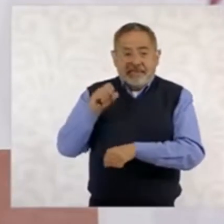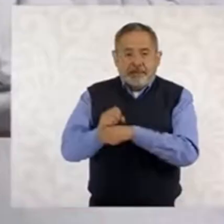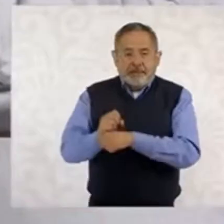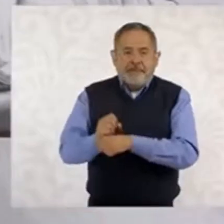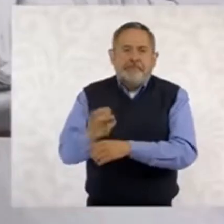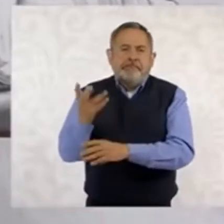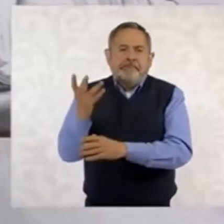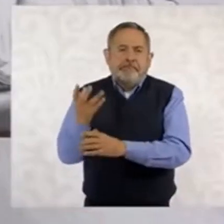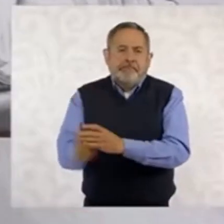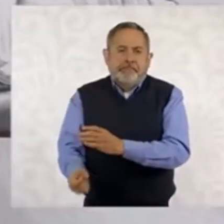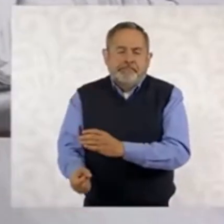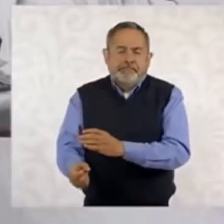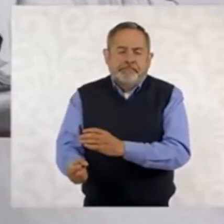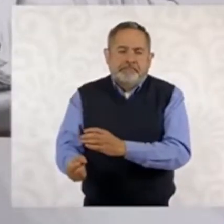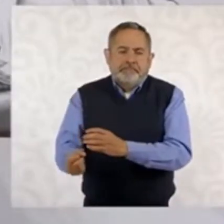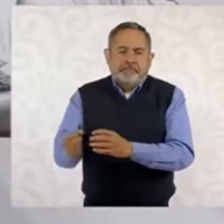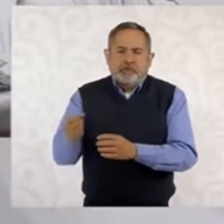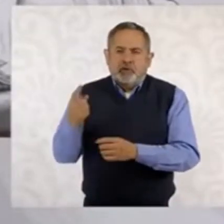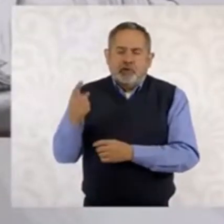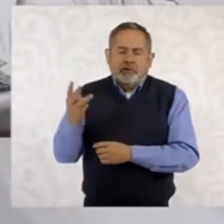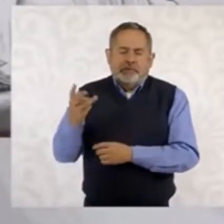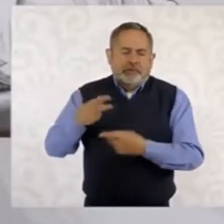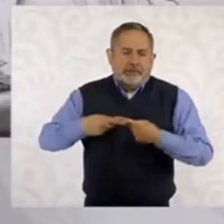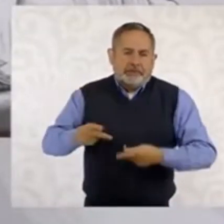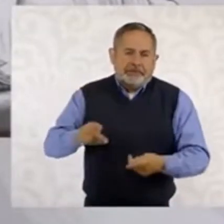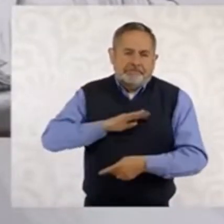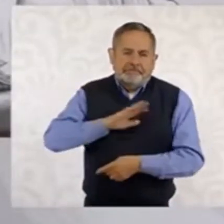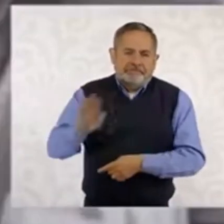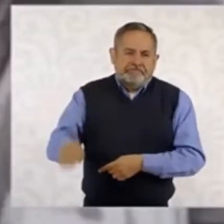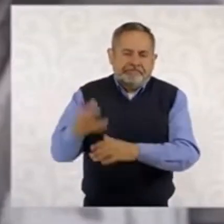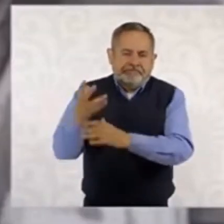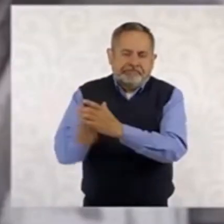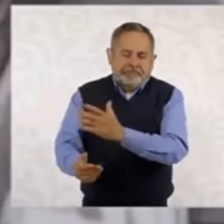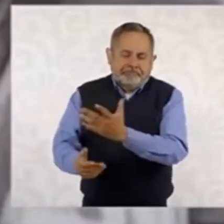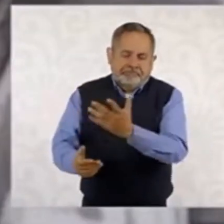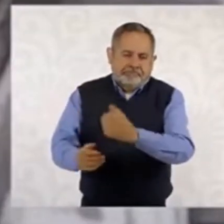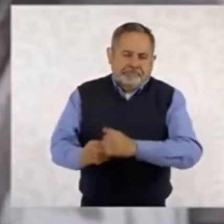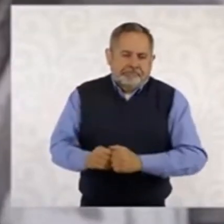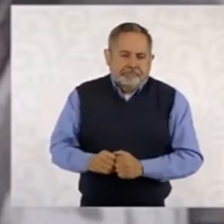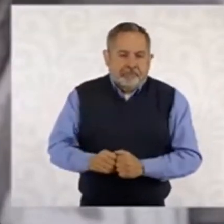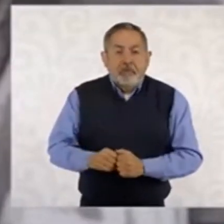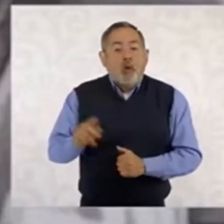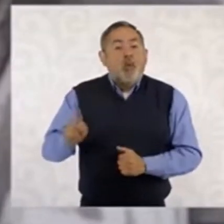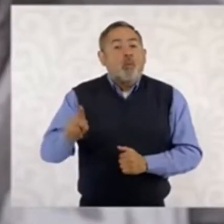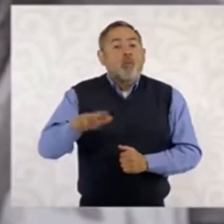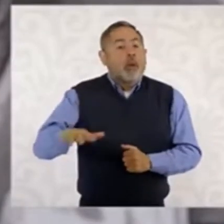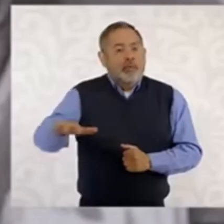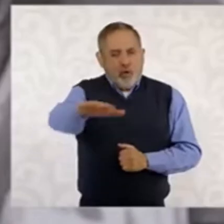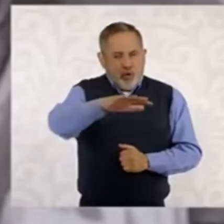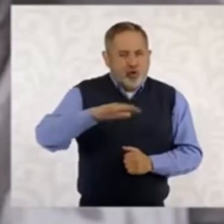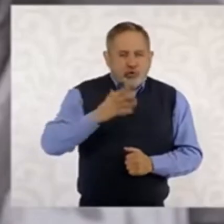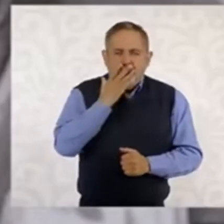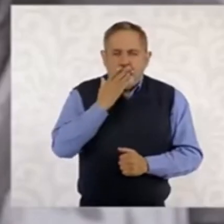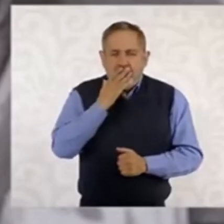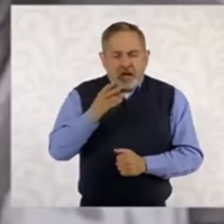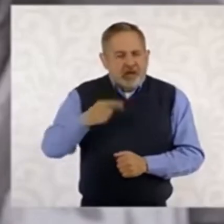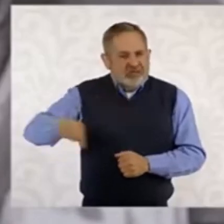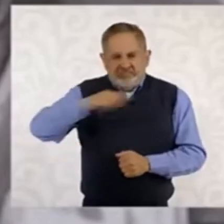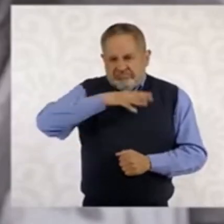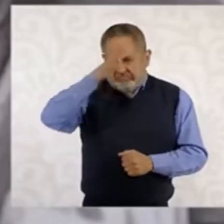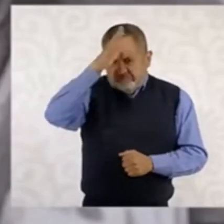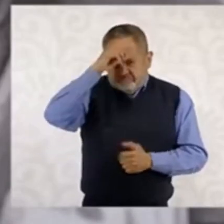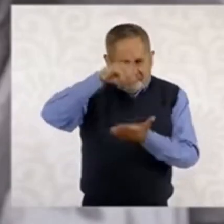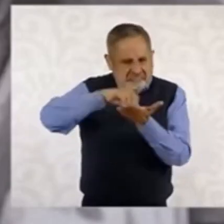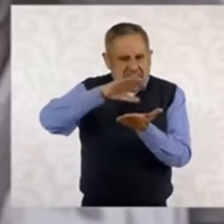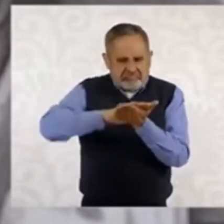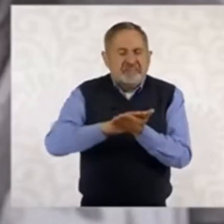nuestros compañeros y así. Respecto a los pueblos del río Sonora, el acuerdo que hoy se presenta contempla